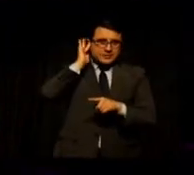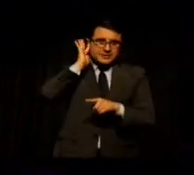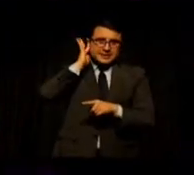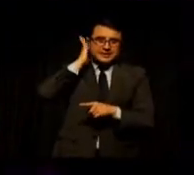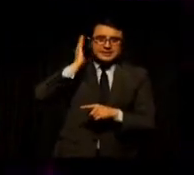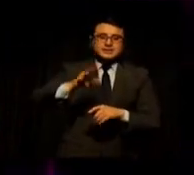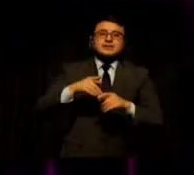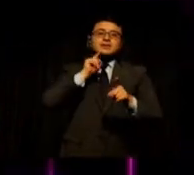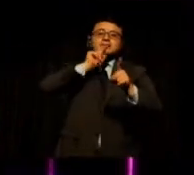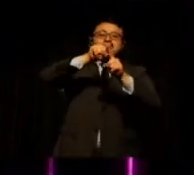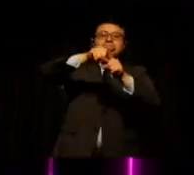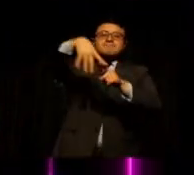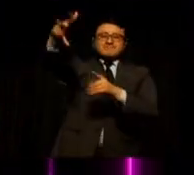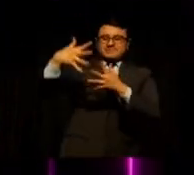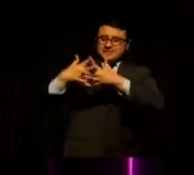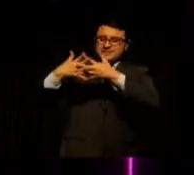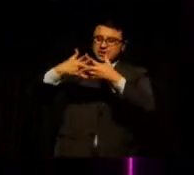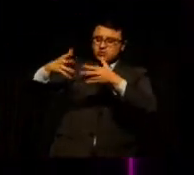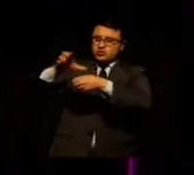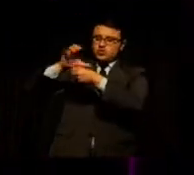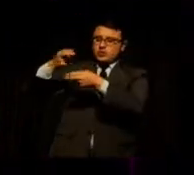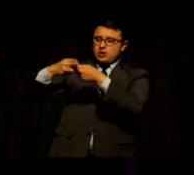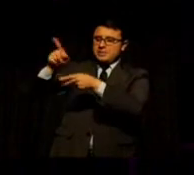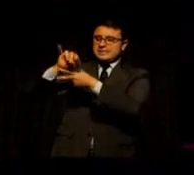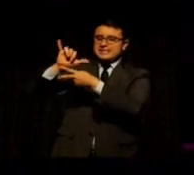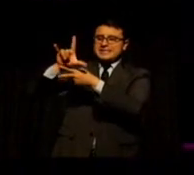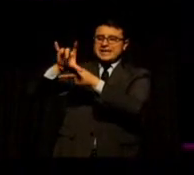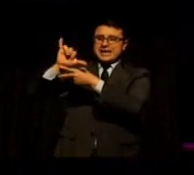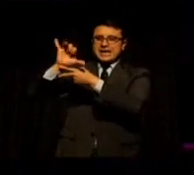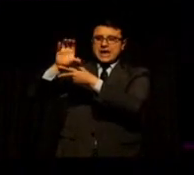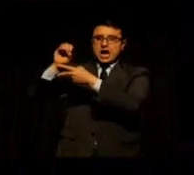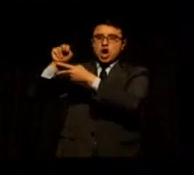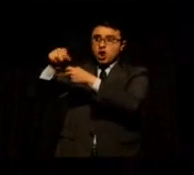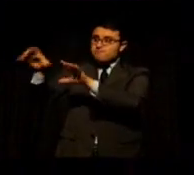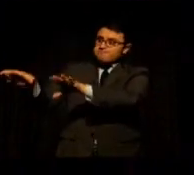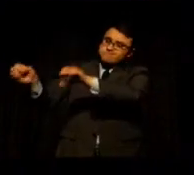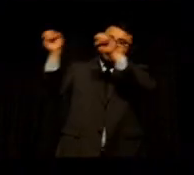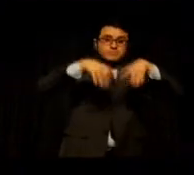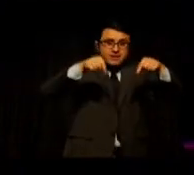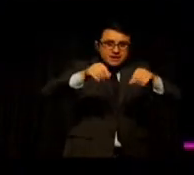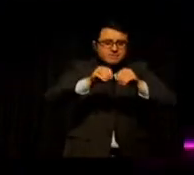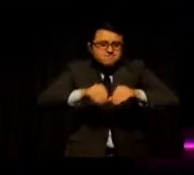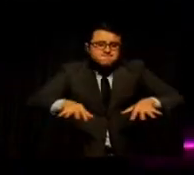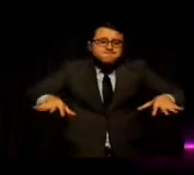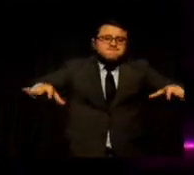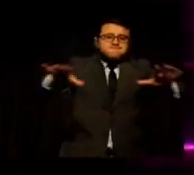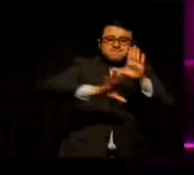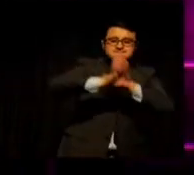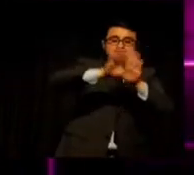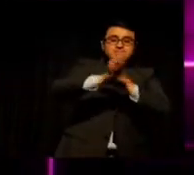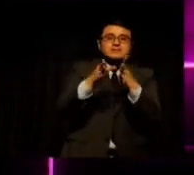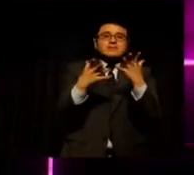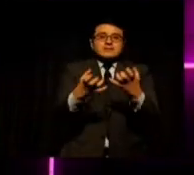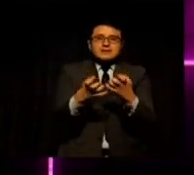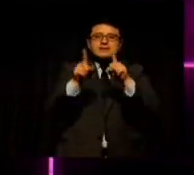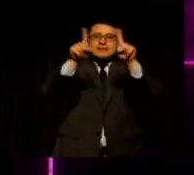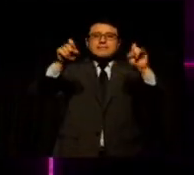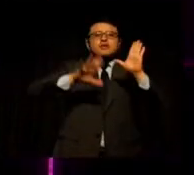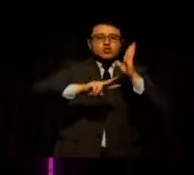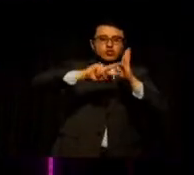latina' esa posibilidad de acelerar la transformación de las tecnologías financieras así que muchísimas gracias